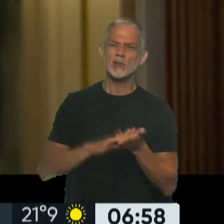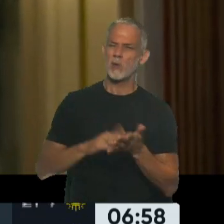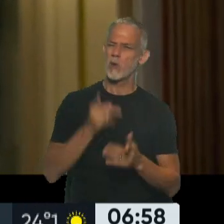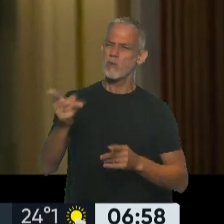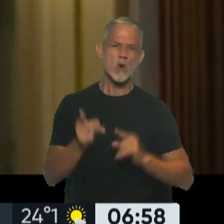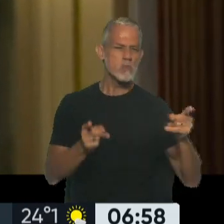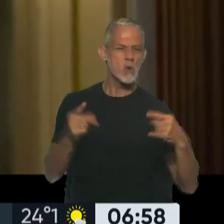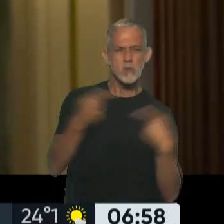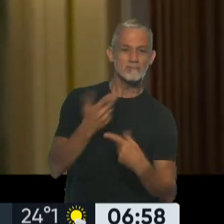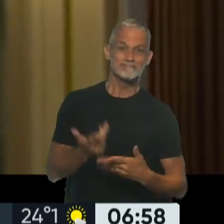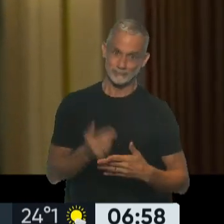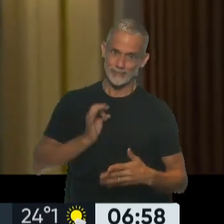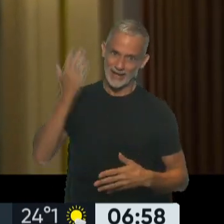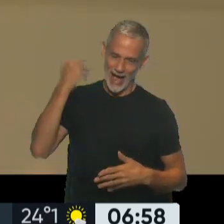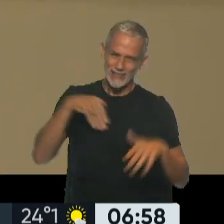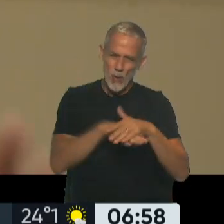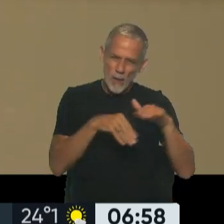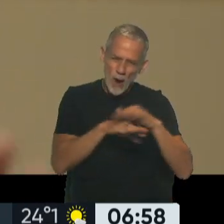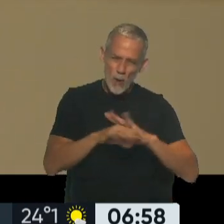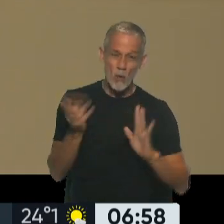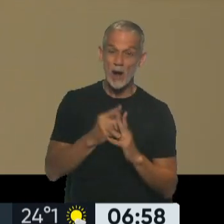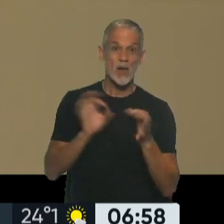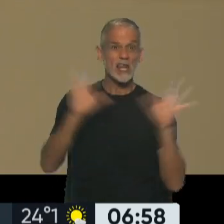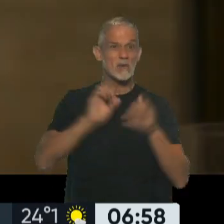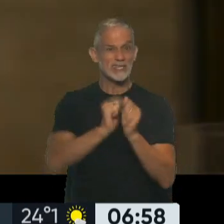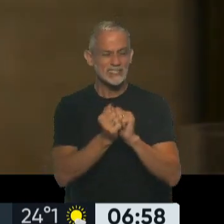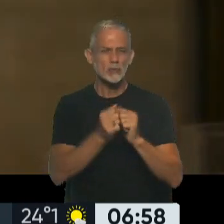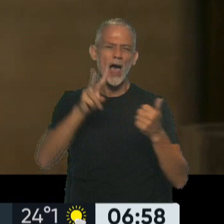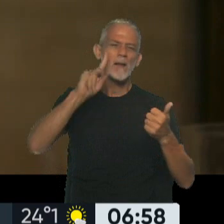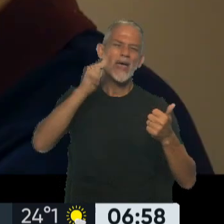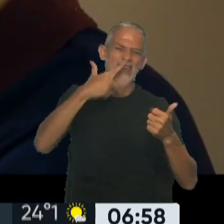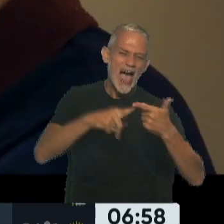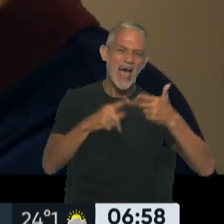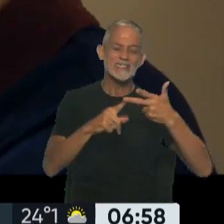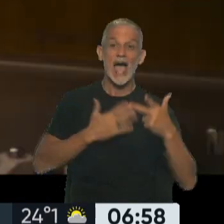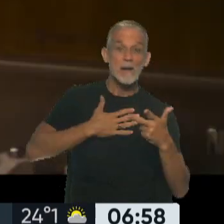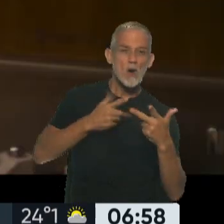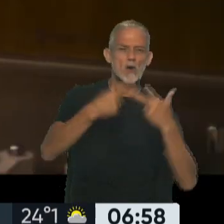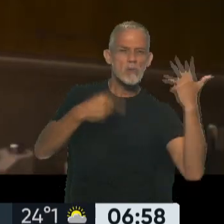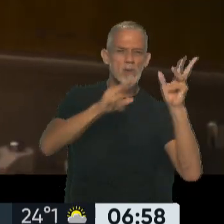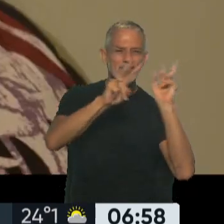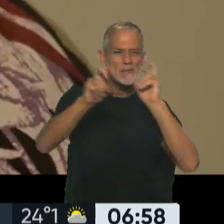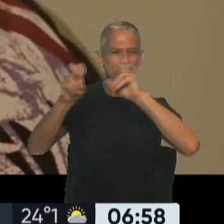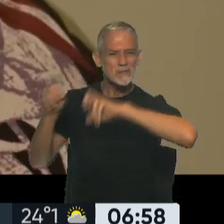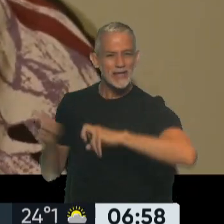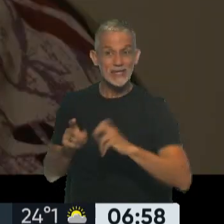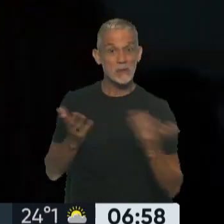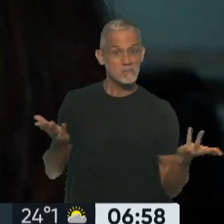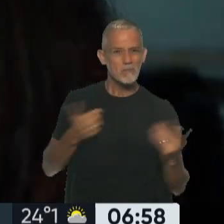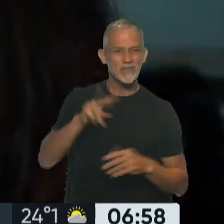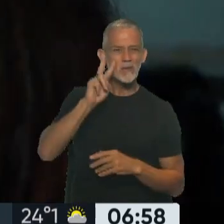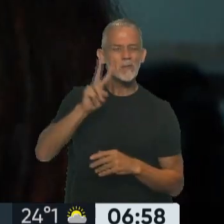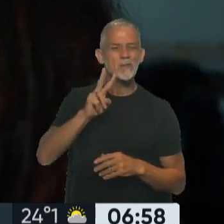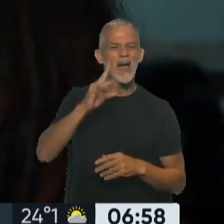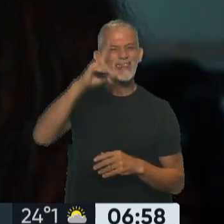de reflexiones y de debates sobre la libertad sexual, el VIH, el amor y los mandatos. Además de los nombrados, ahí lo veíamos a